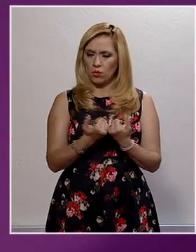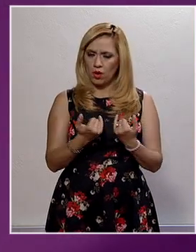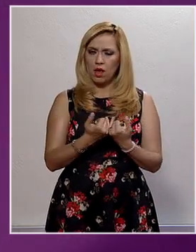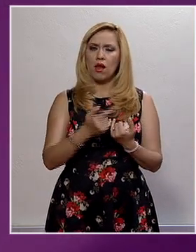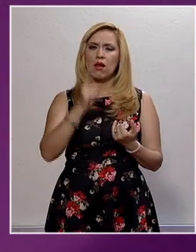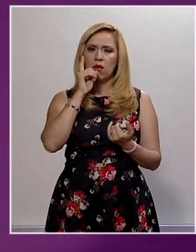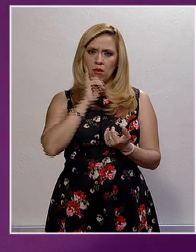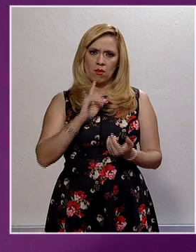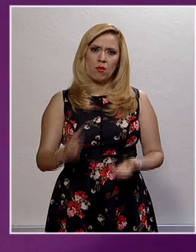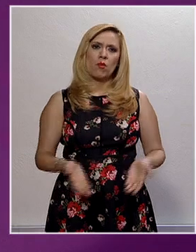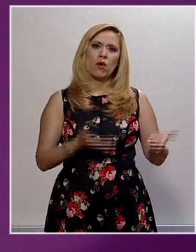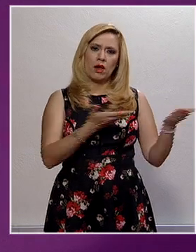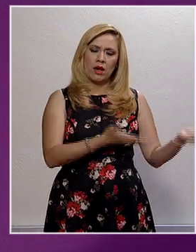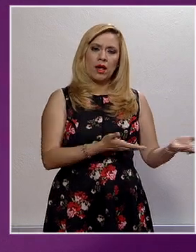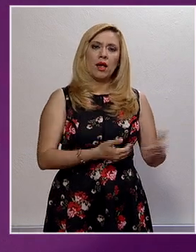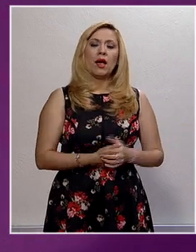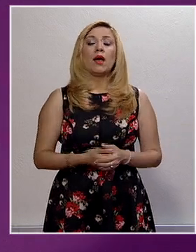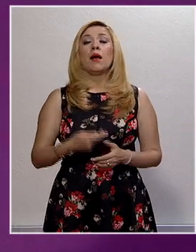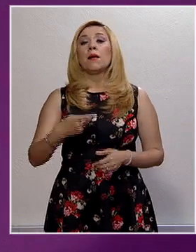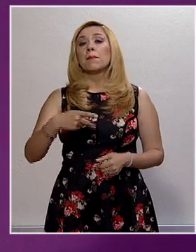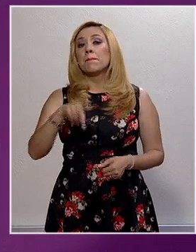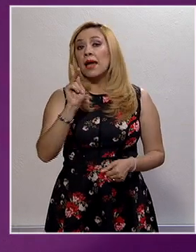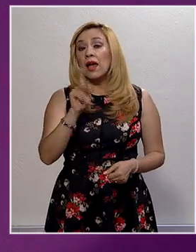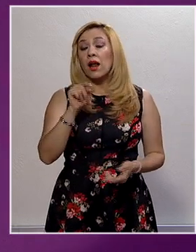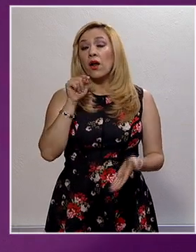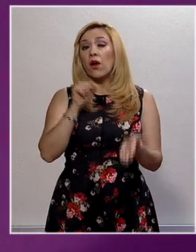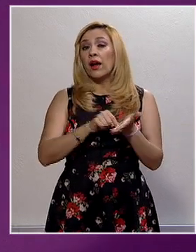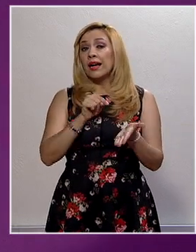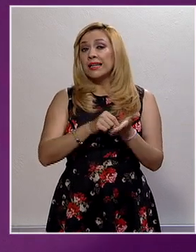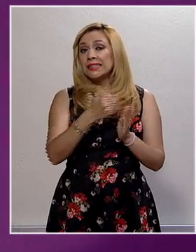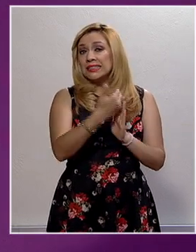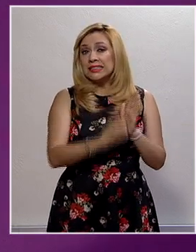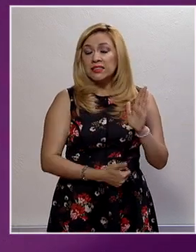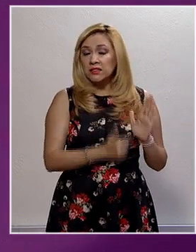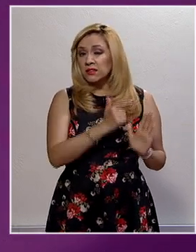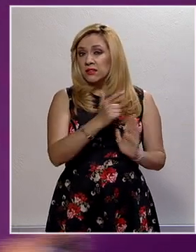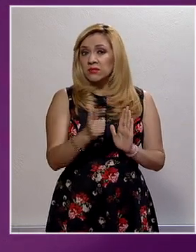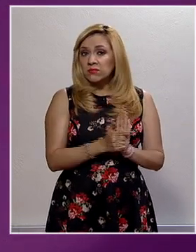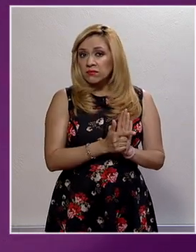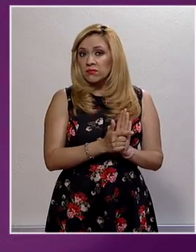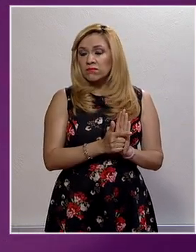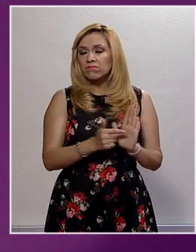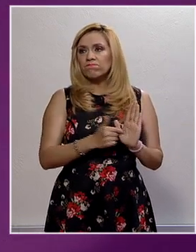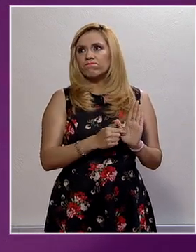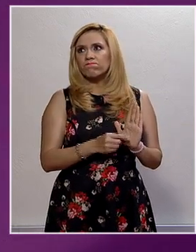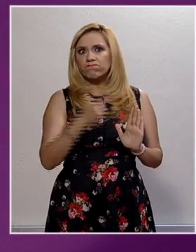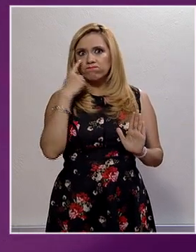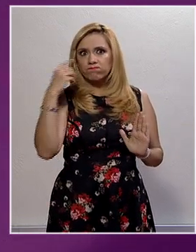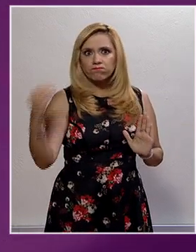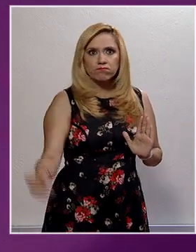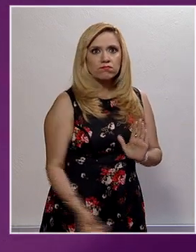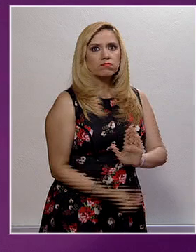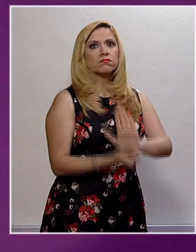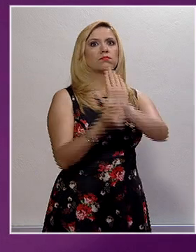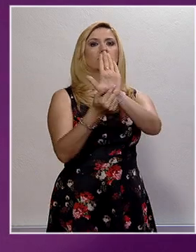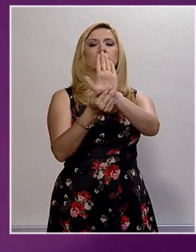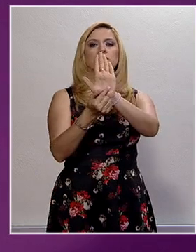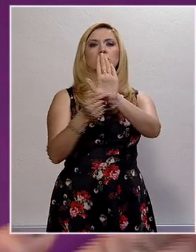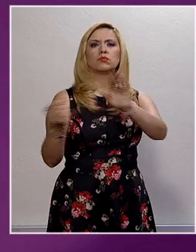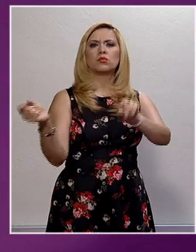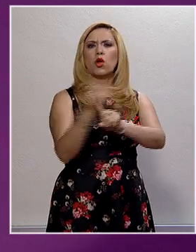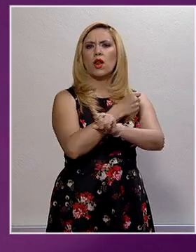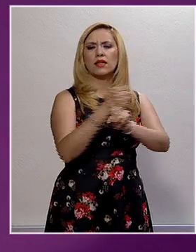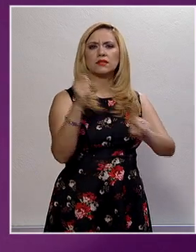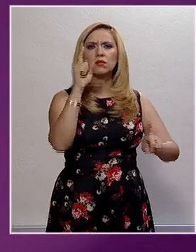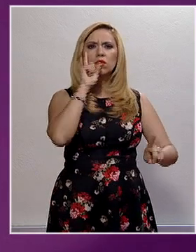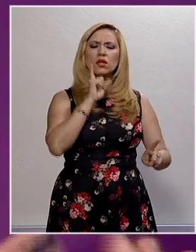son derechos de la mujer. Pero este tratado pone una luz sobre esta problemática de violencia contra la mujer